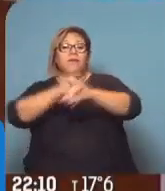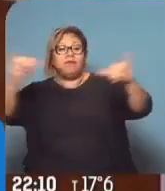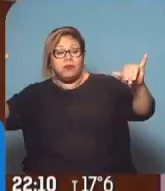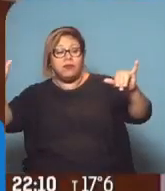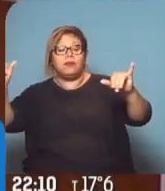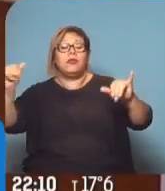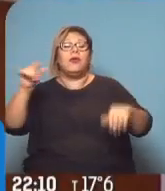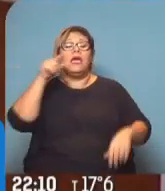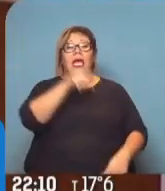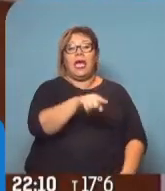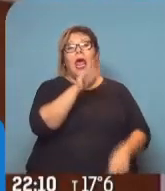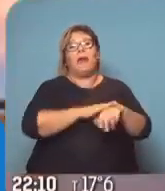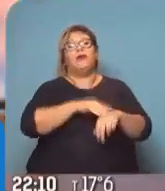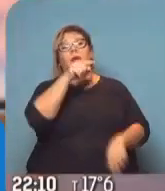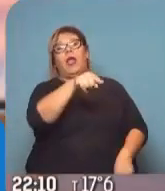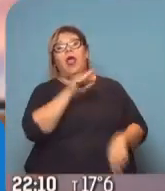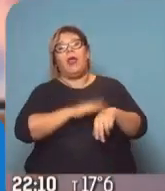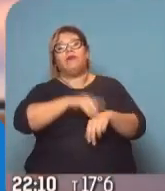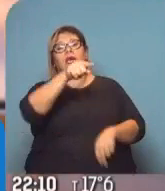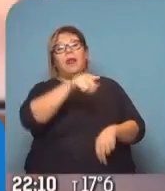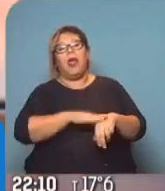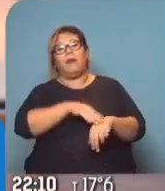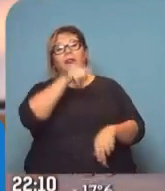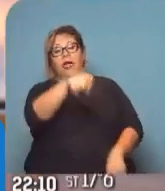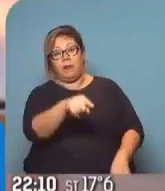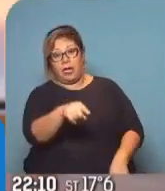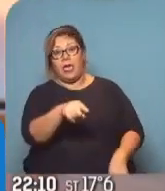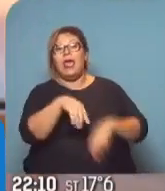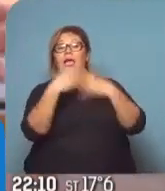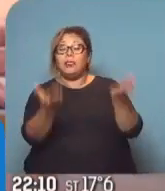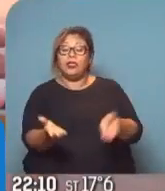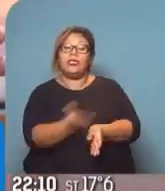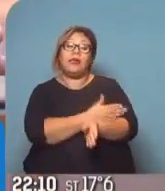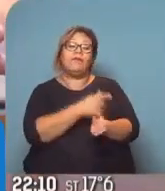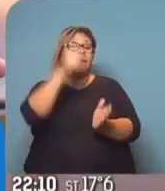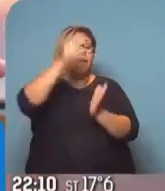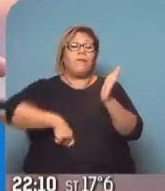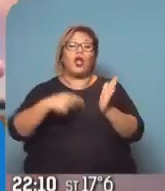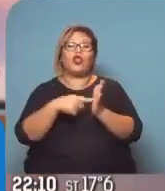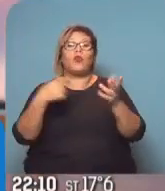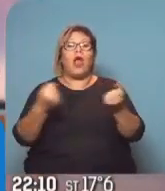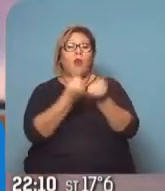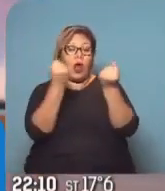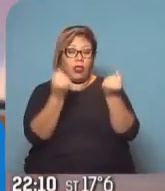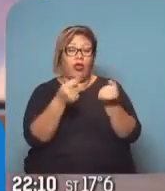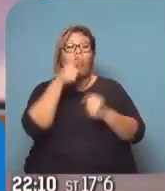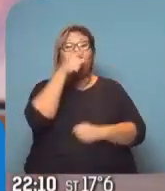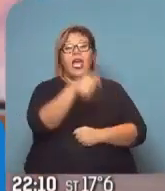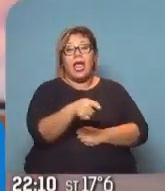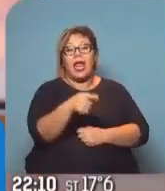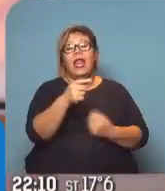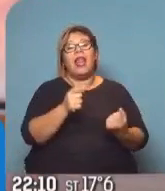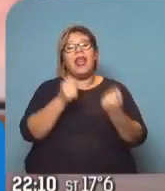de la embajada de obligarlo a firmar el protocolo, Assange entrega la dirección de Wikileaks a un periodista islandés,